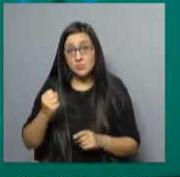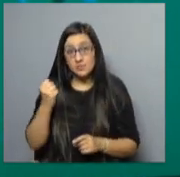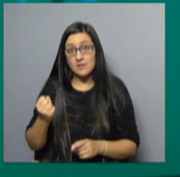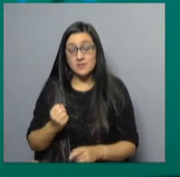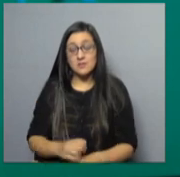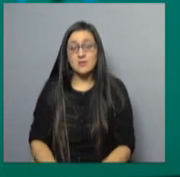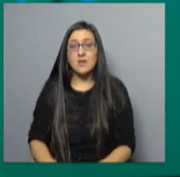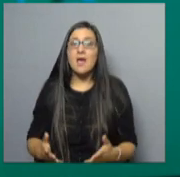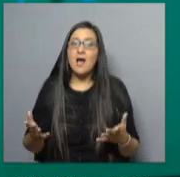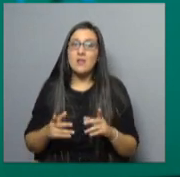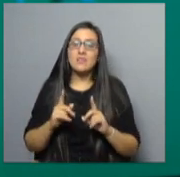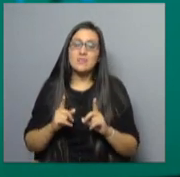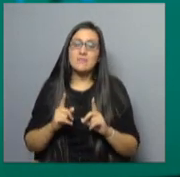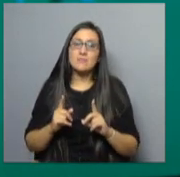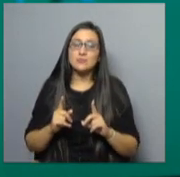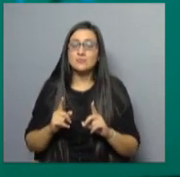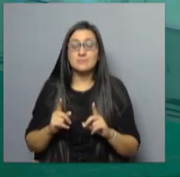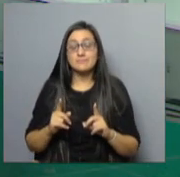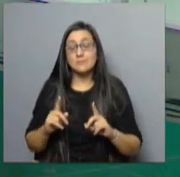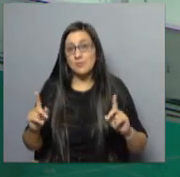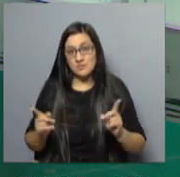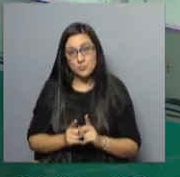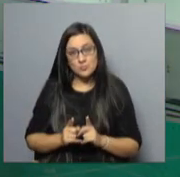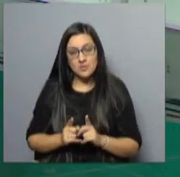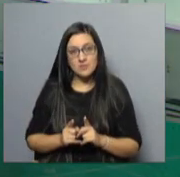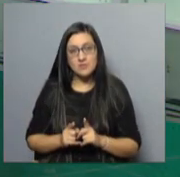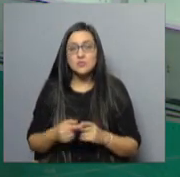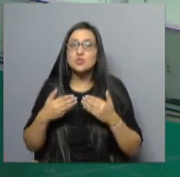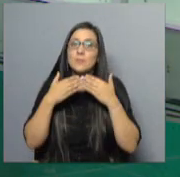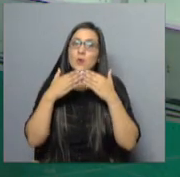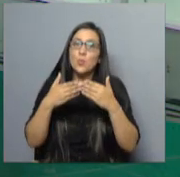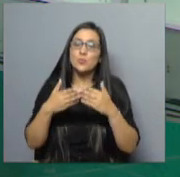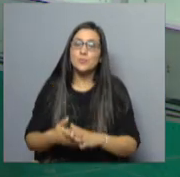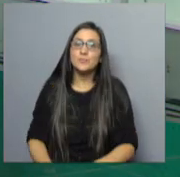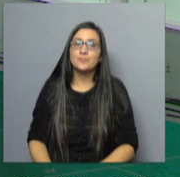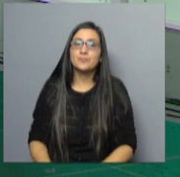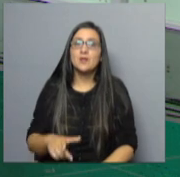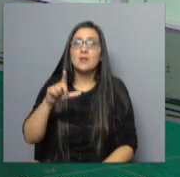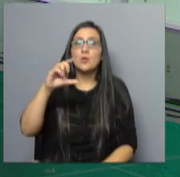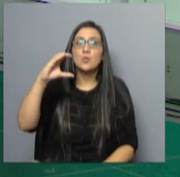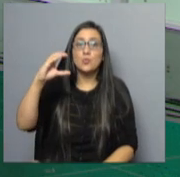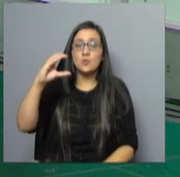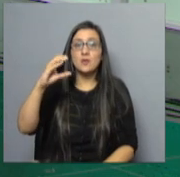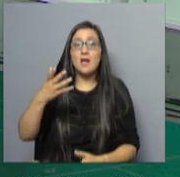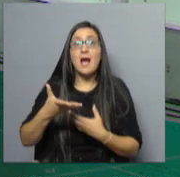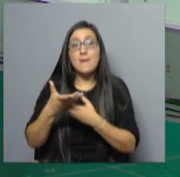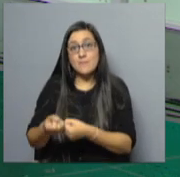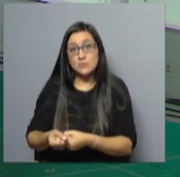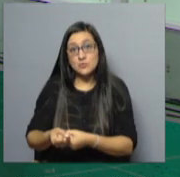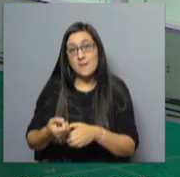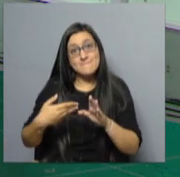ahora tenemos que ir redondeando se nos está yendo el tiempo pero te pregunto la luz ampara más a la policía que